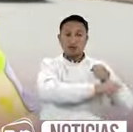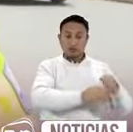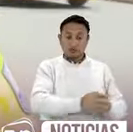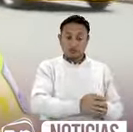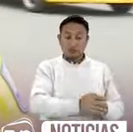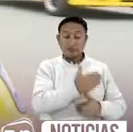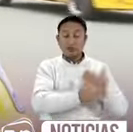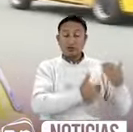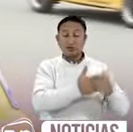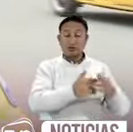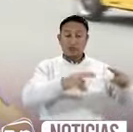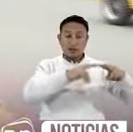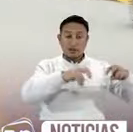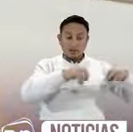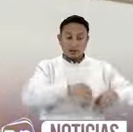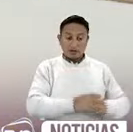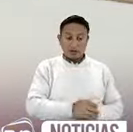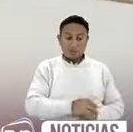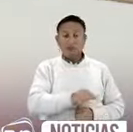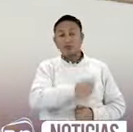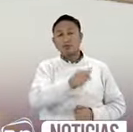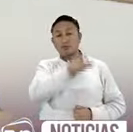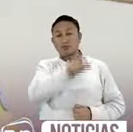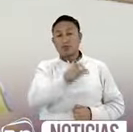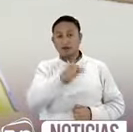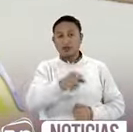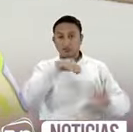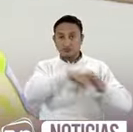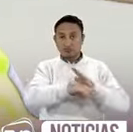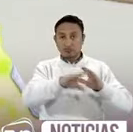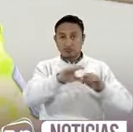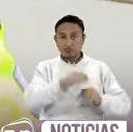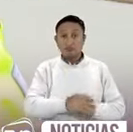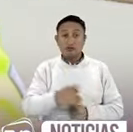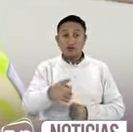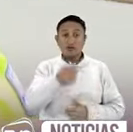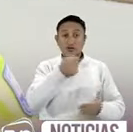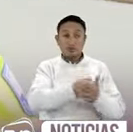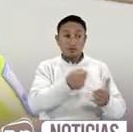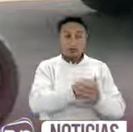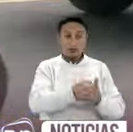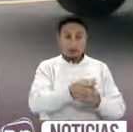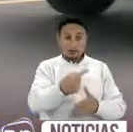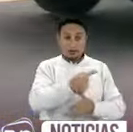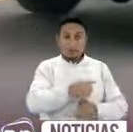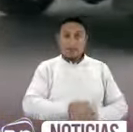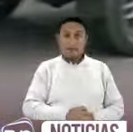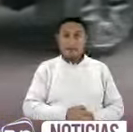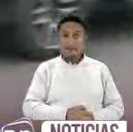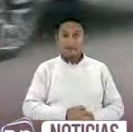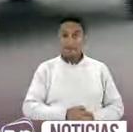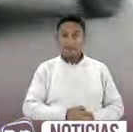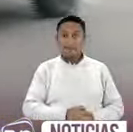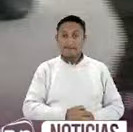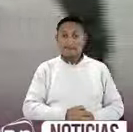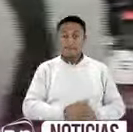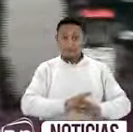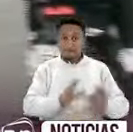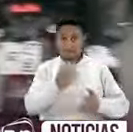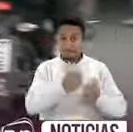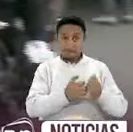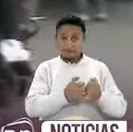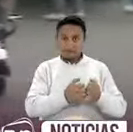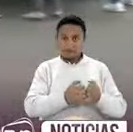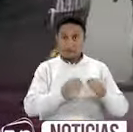luego de las investigaciones se pudo contactar a las otras personas, los mismos que compraban los objetos robados. No han sido las únicas novedades, pues en